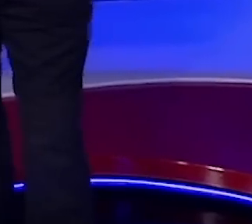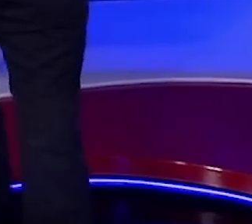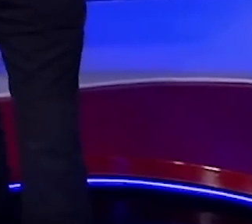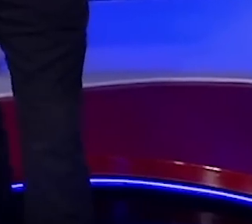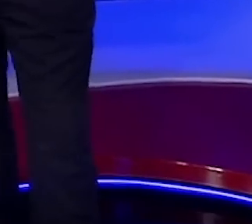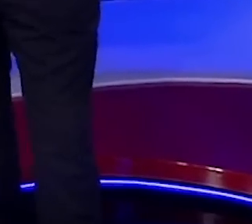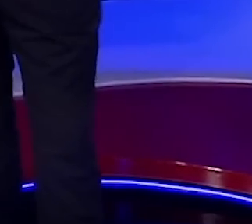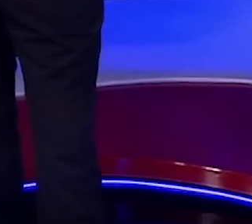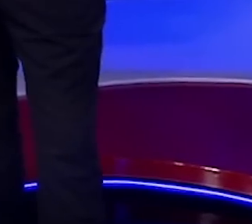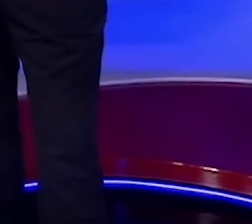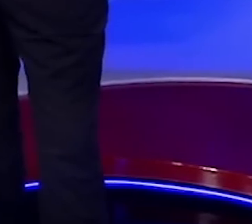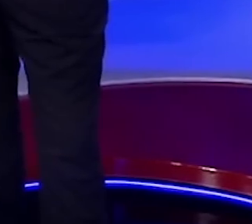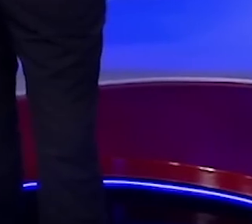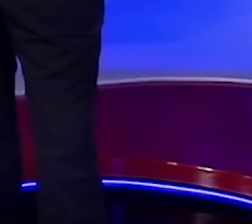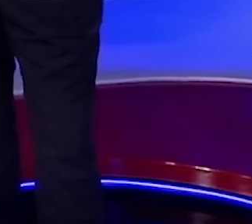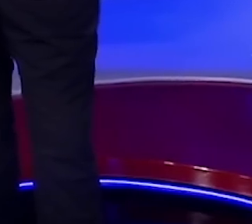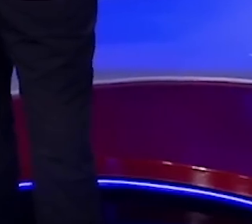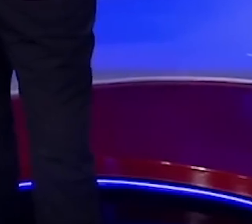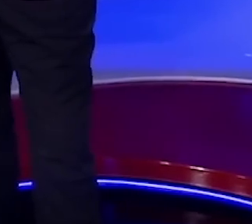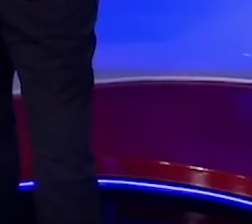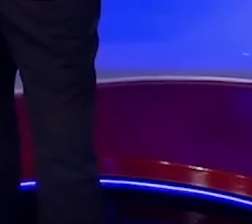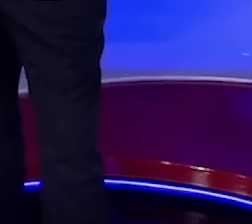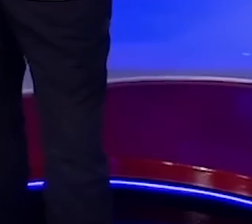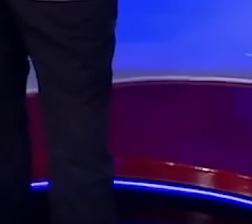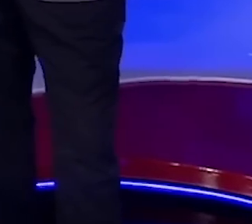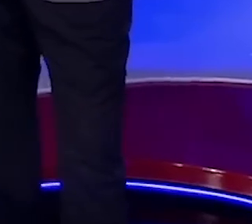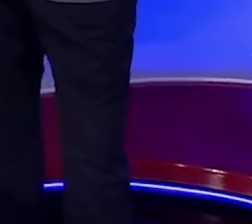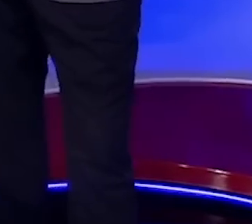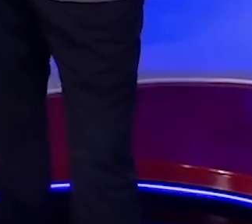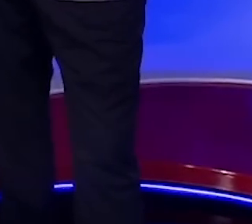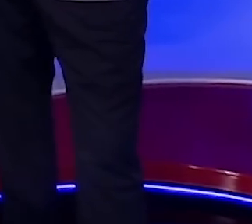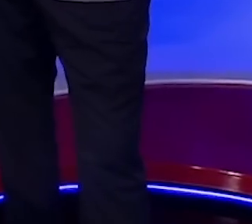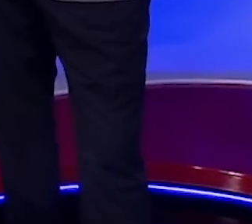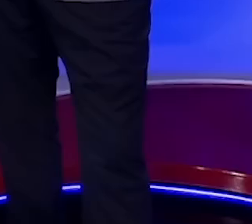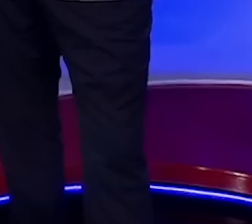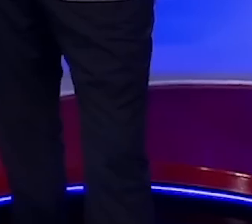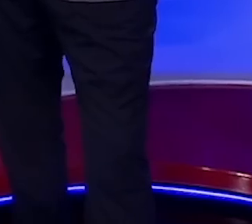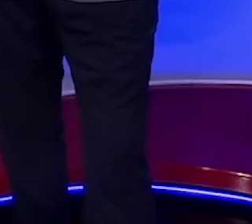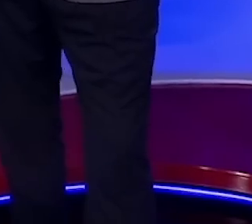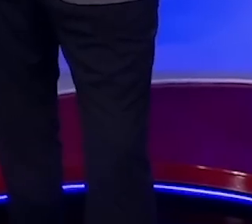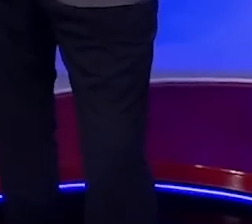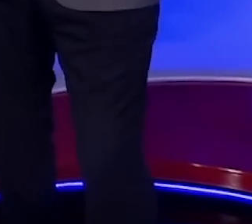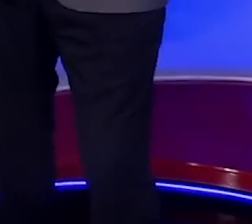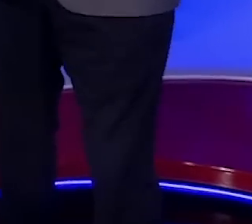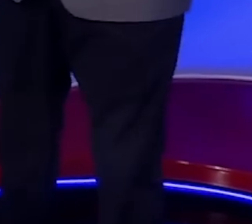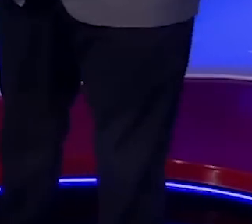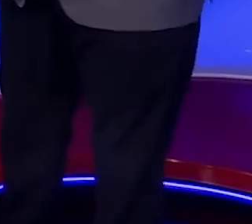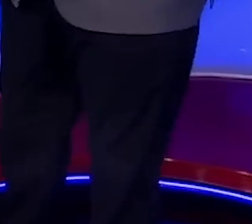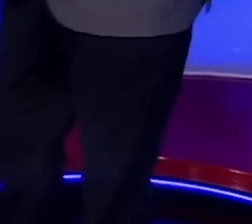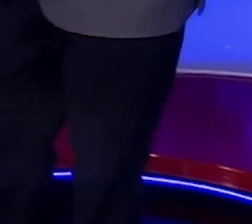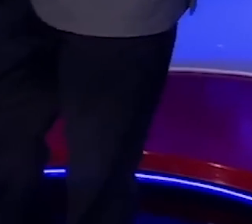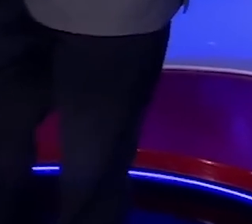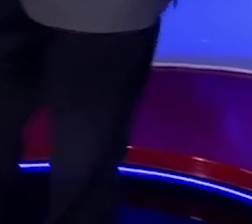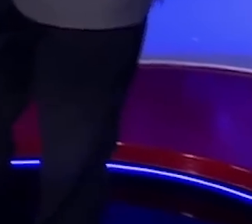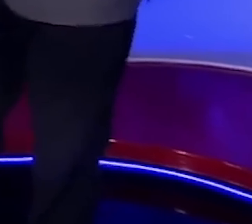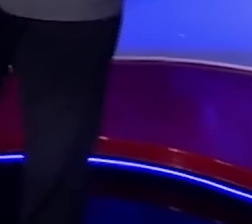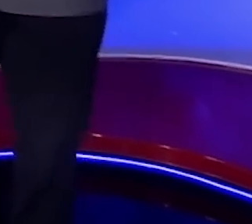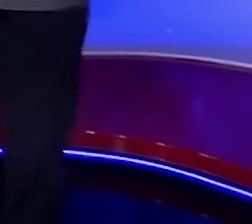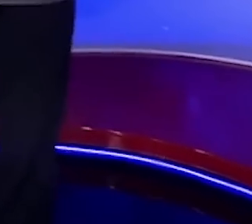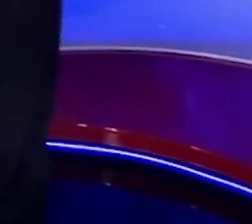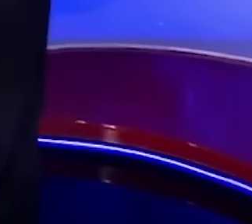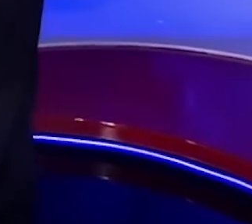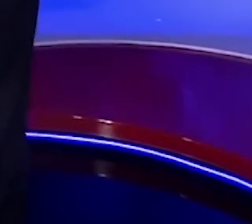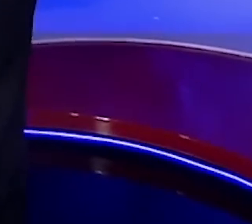atención. Y se iniciaron investigaciones, señoras y señores, en torno a varios